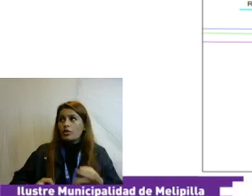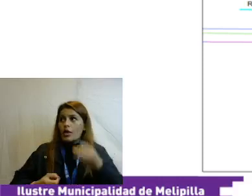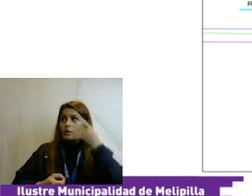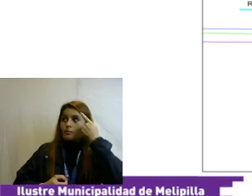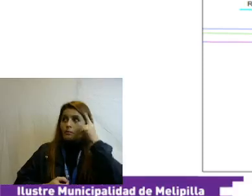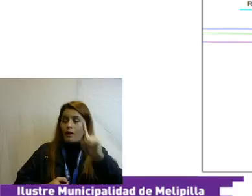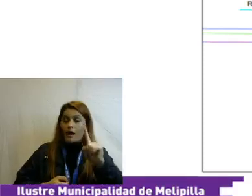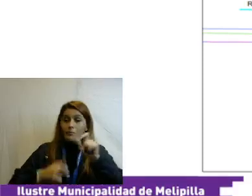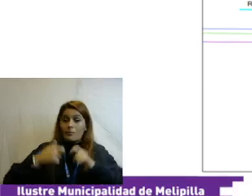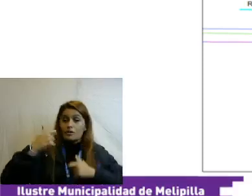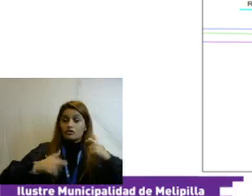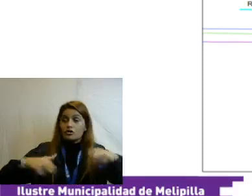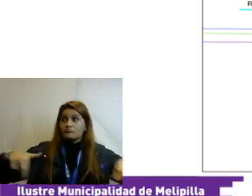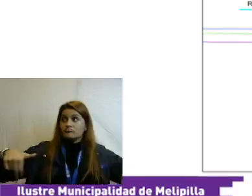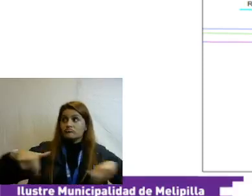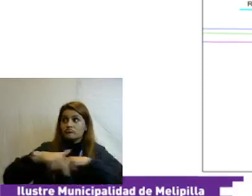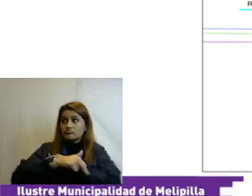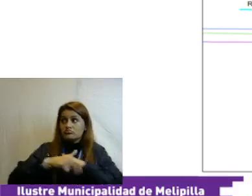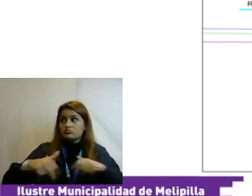la movilidad y